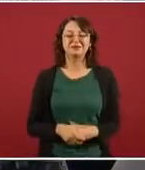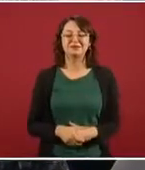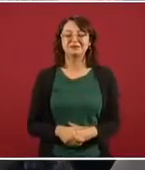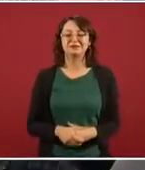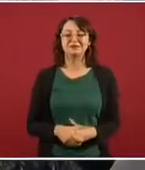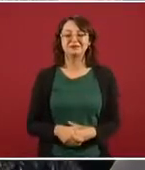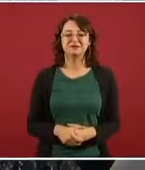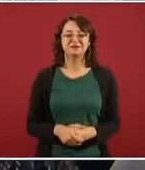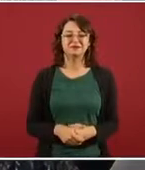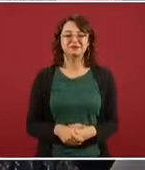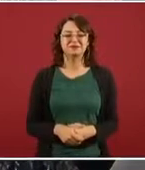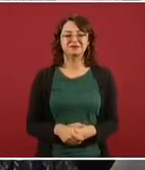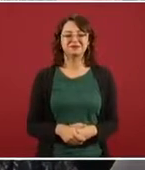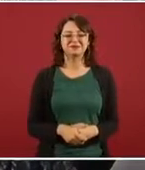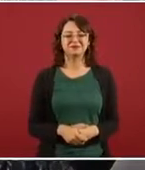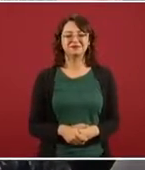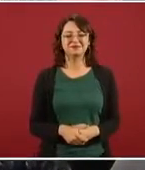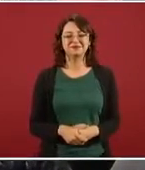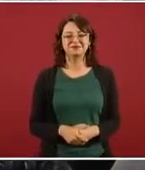Va a